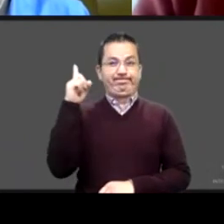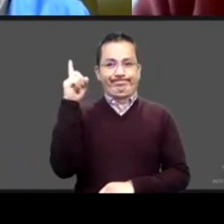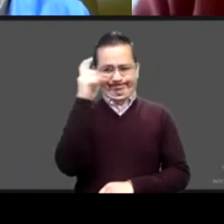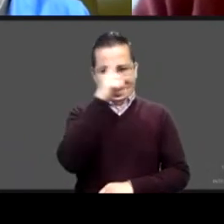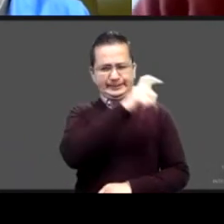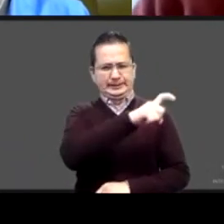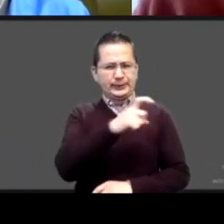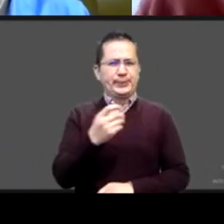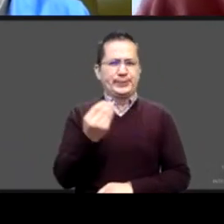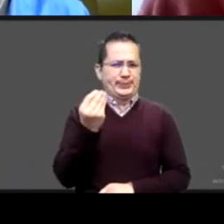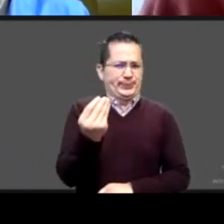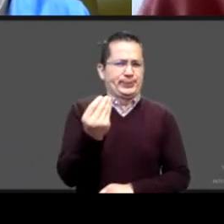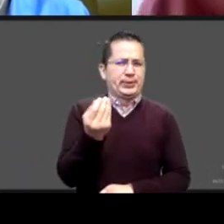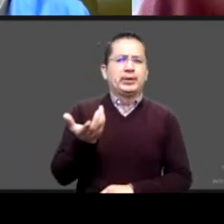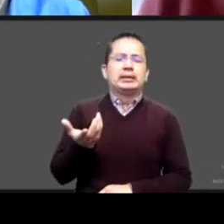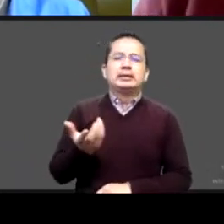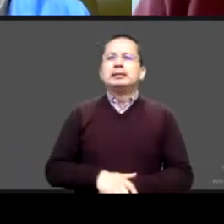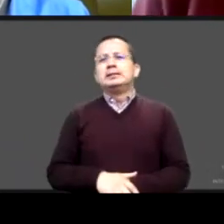justamente